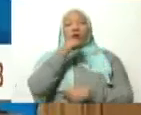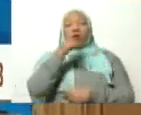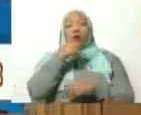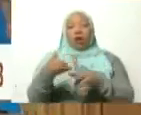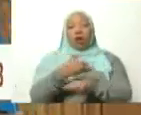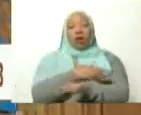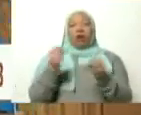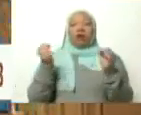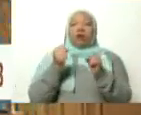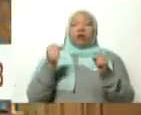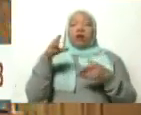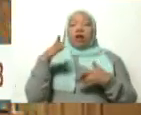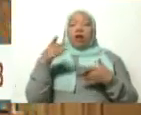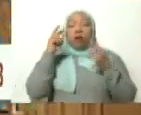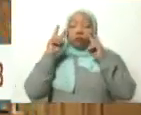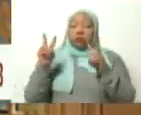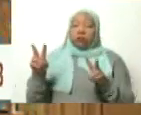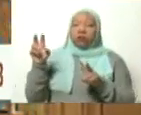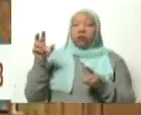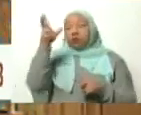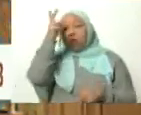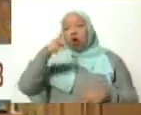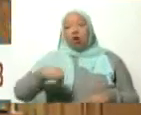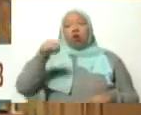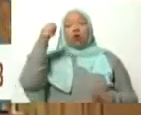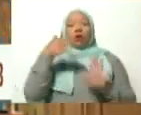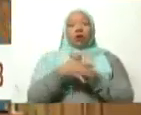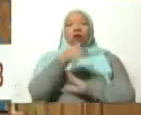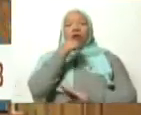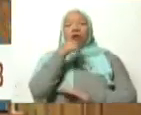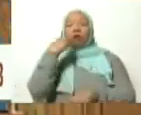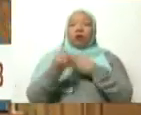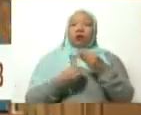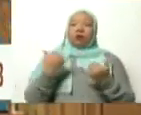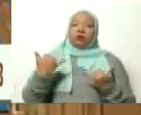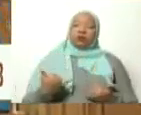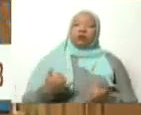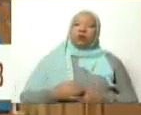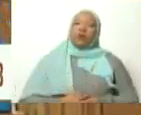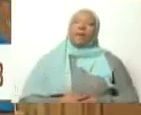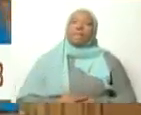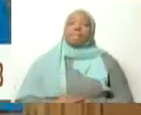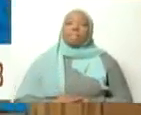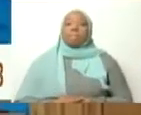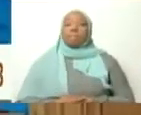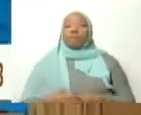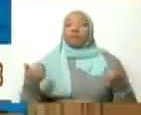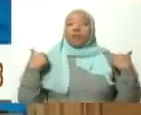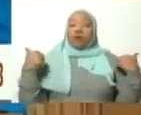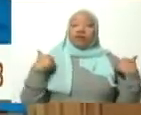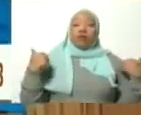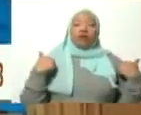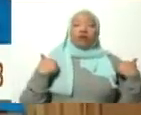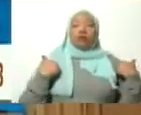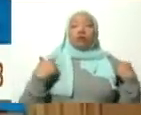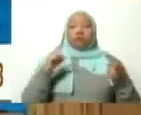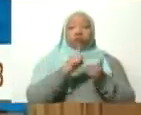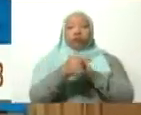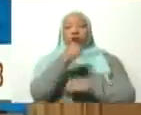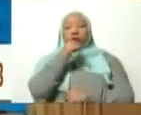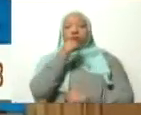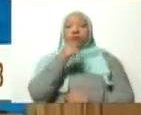andinos, en Occidente, en el norte, que fueron realmente impactados por una lluvia